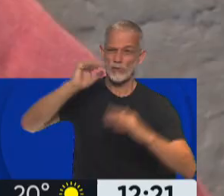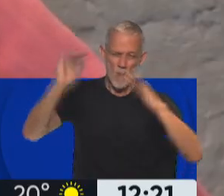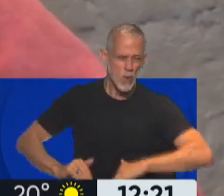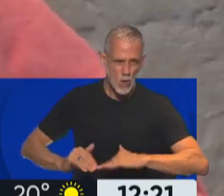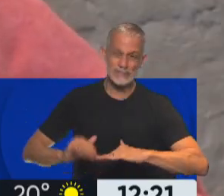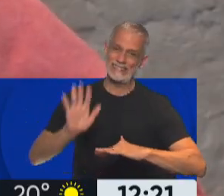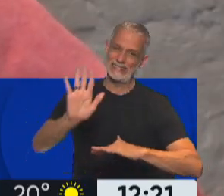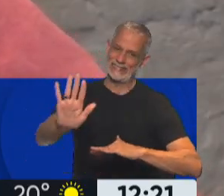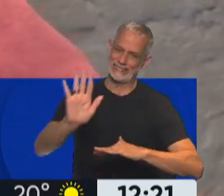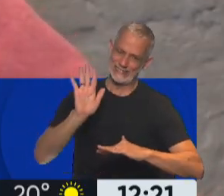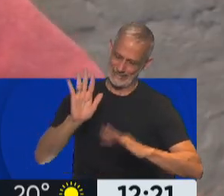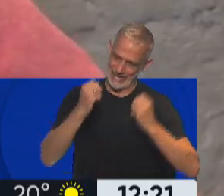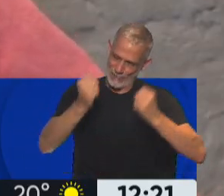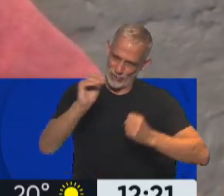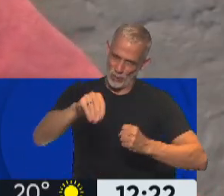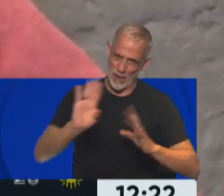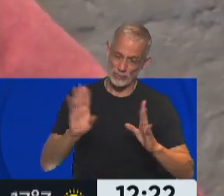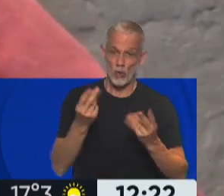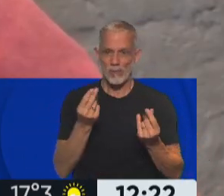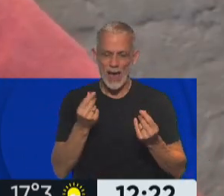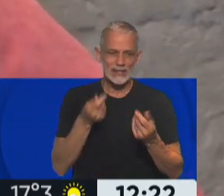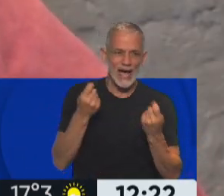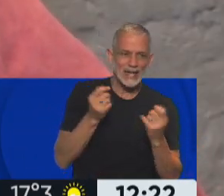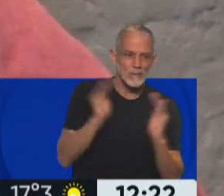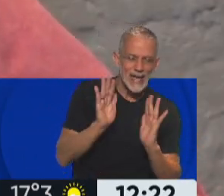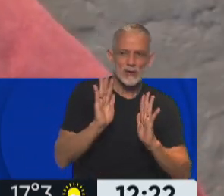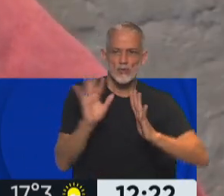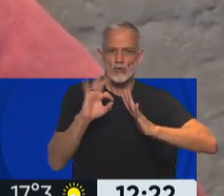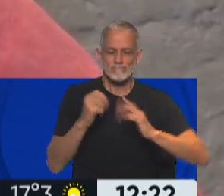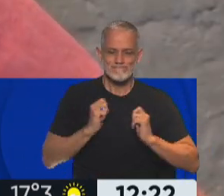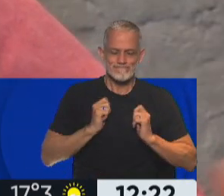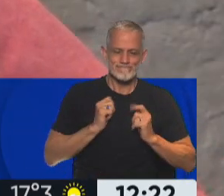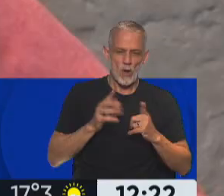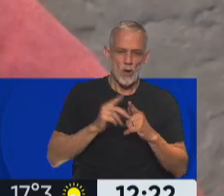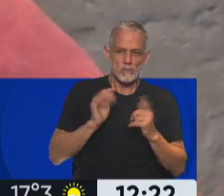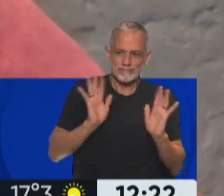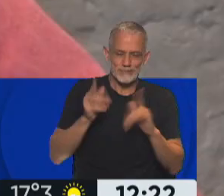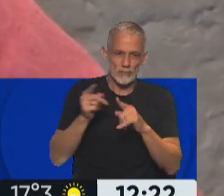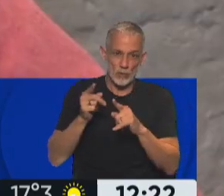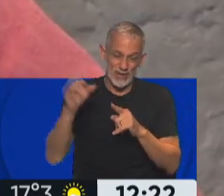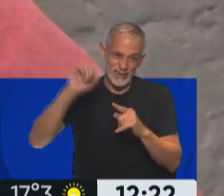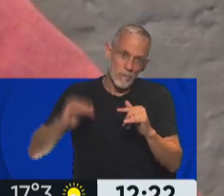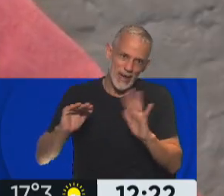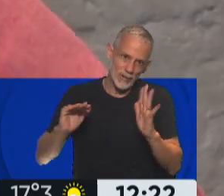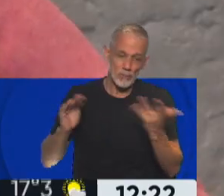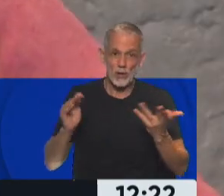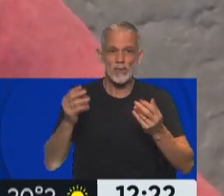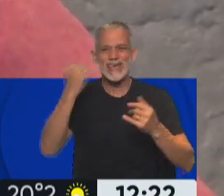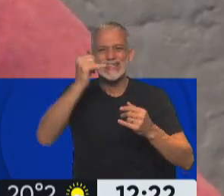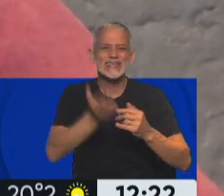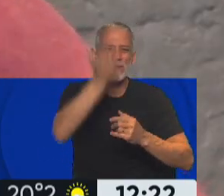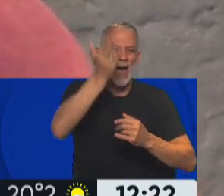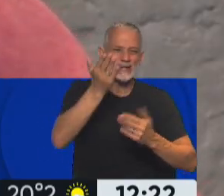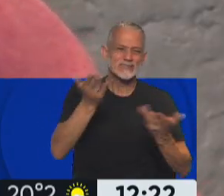ese piso, va a tener que hacer más esfuerzos, o por lo monetario, endurecer más las condiciones monetarias, lo que en cierto punto va a implicar un alza de la tasa de interés y